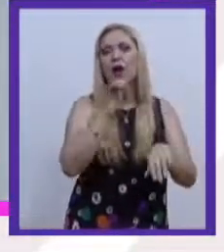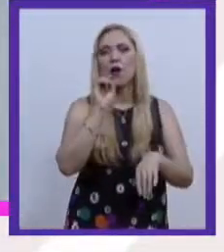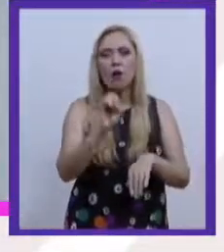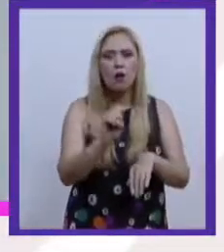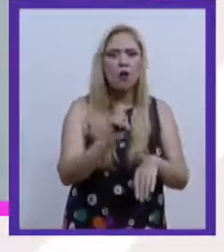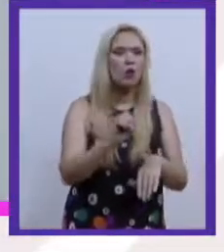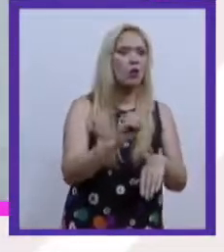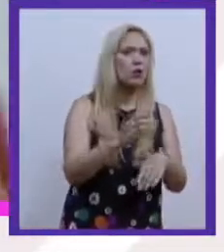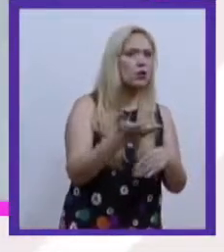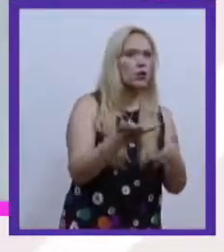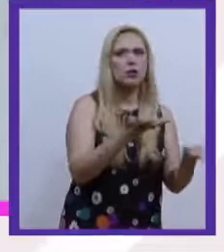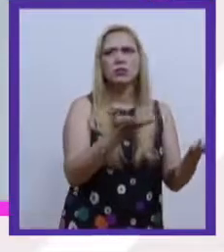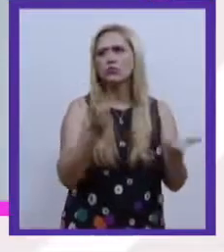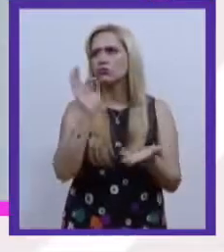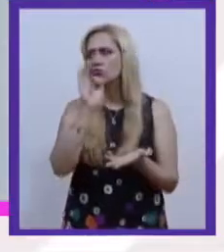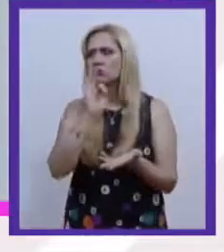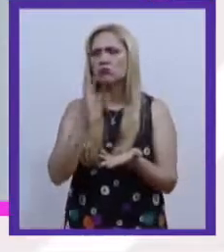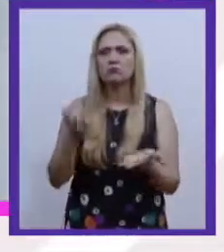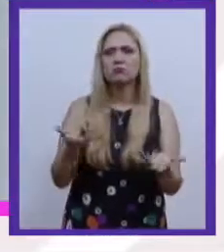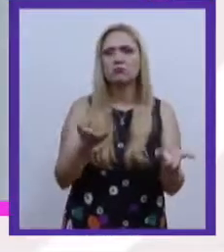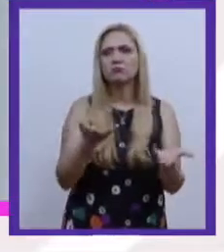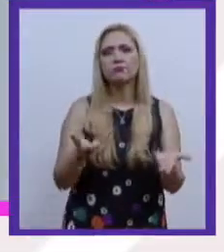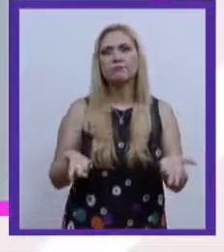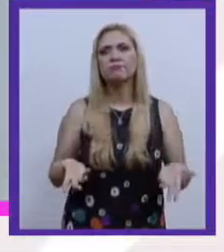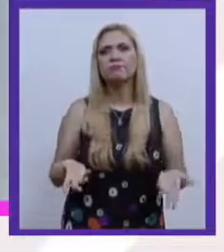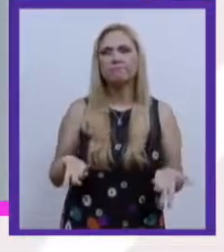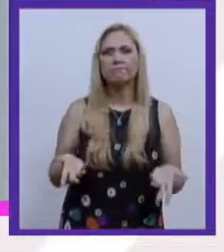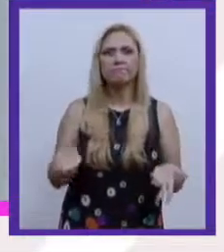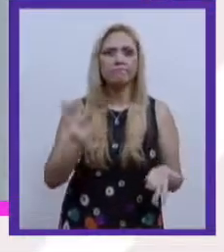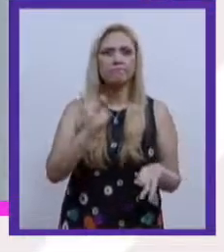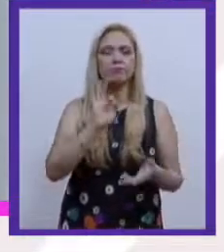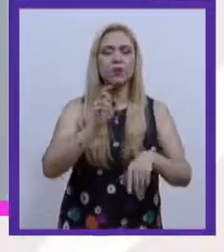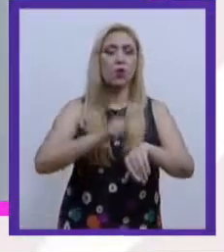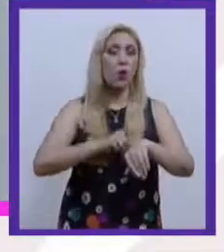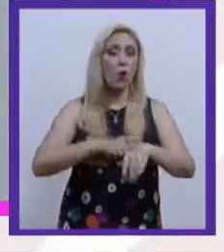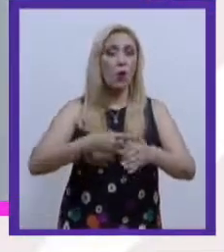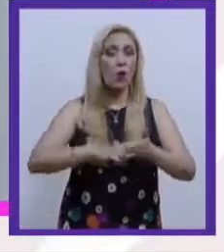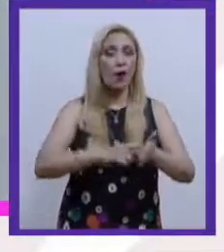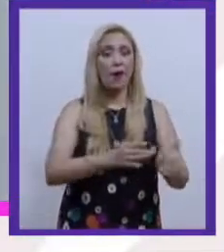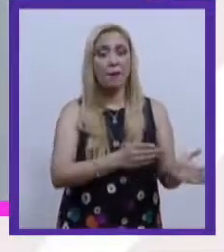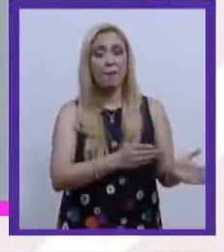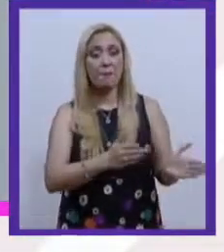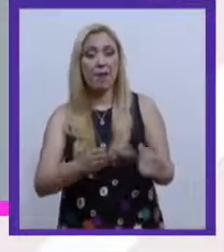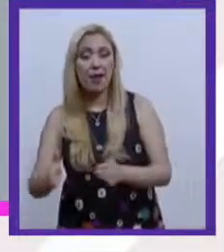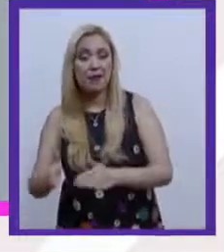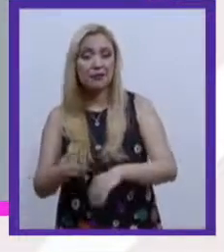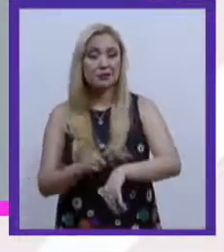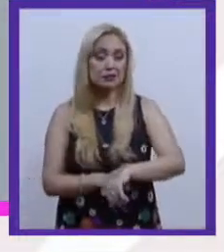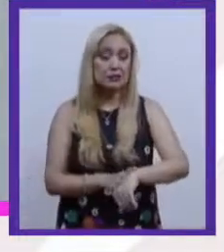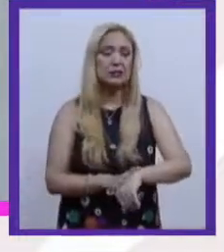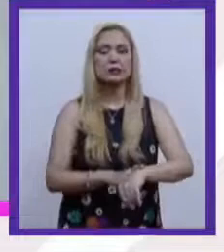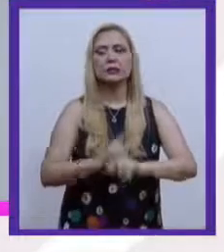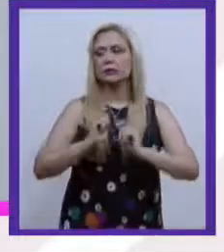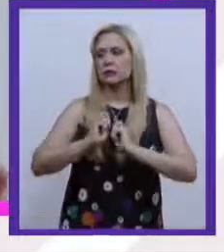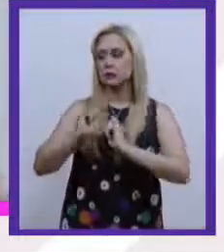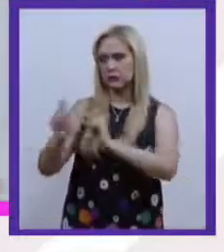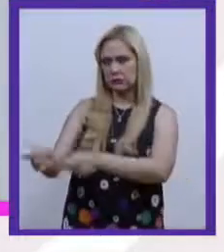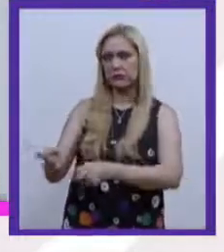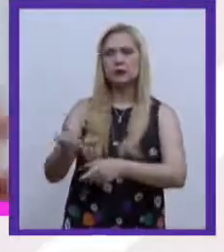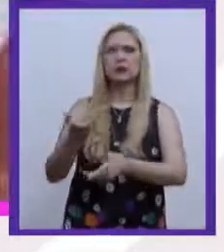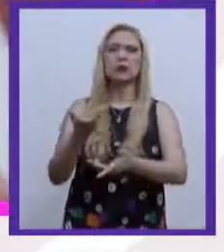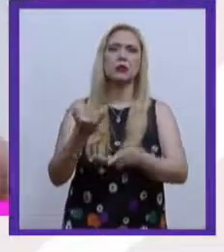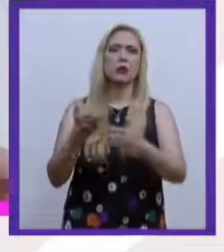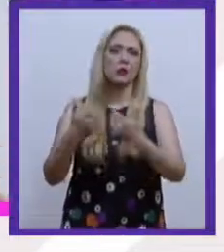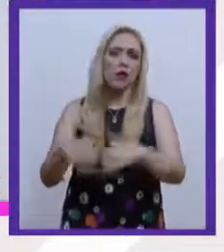comunitarios también, ¿no? Cuando las personas, digamos, tienen horarios más extendidos. Entonces, de